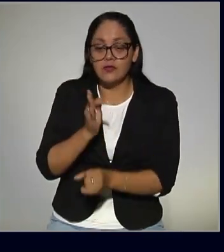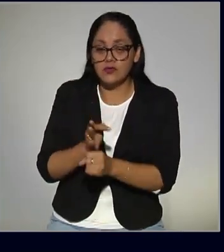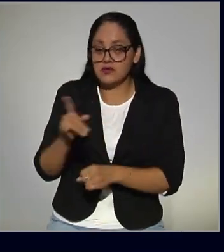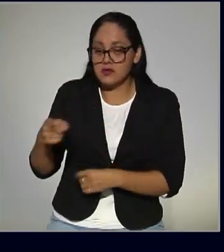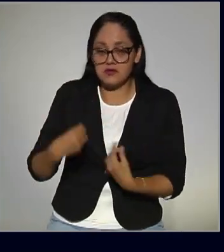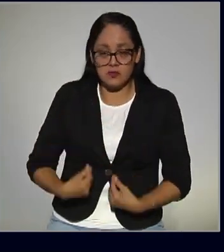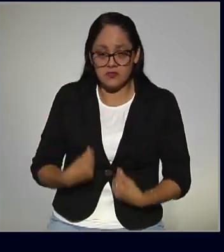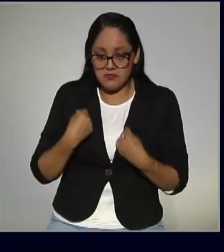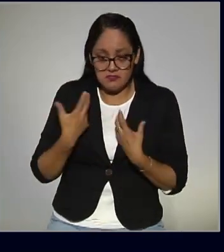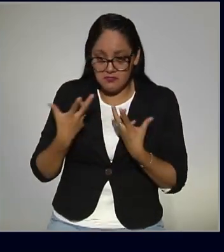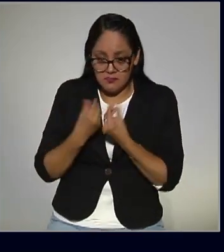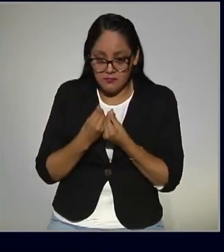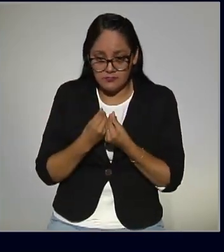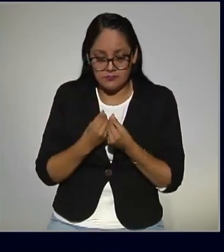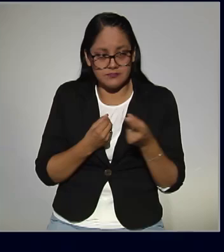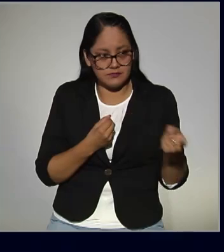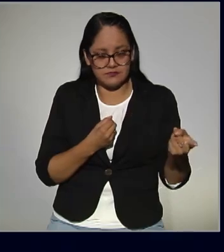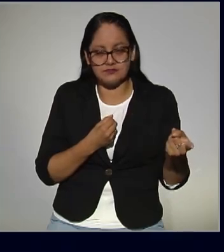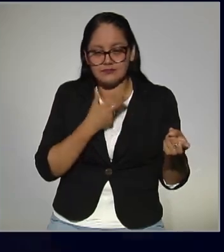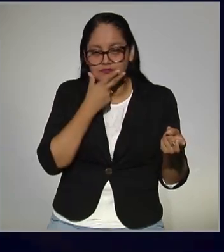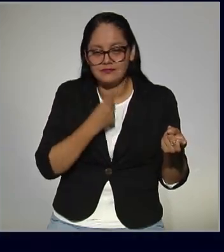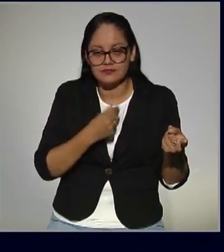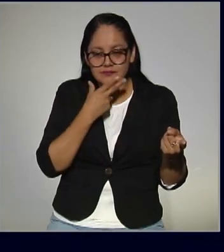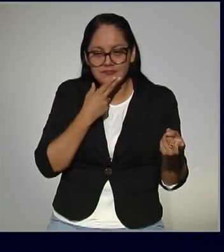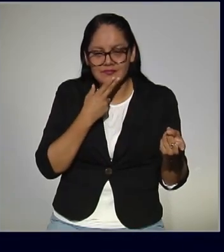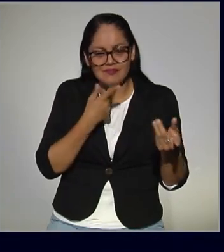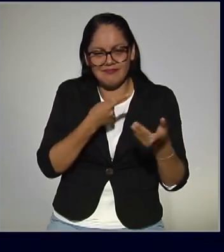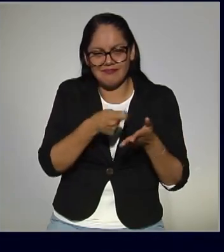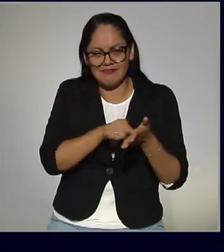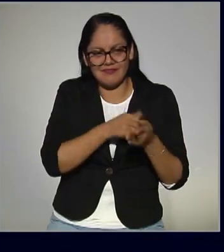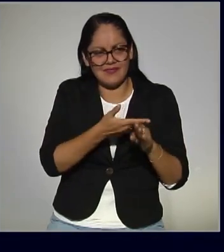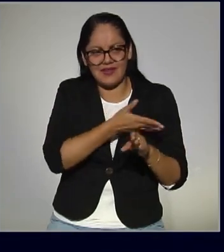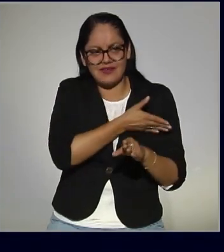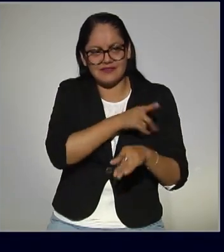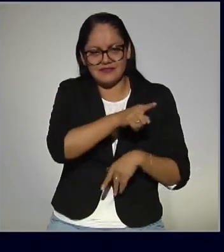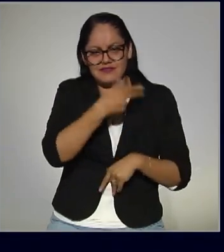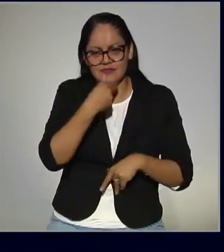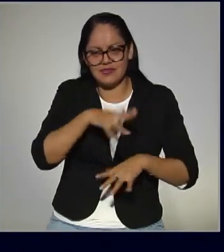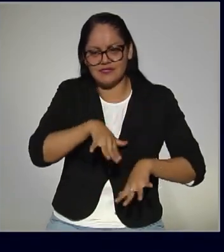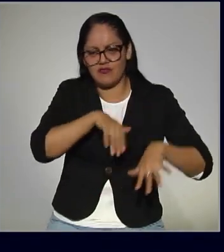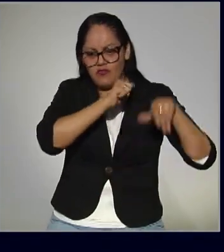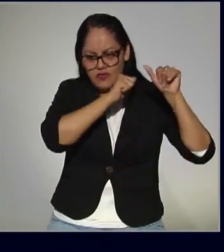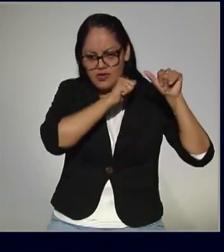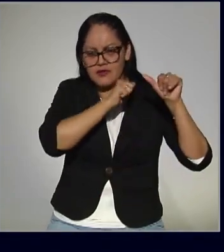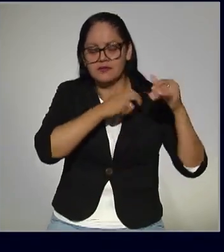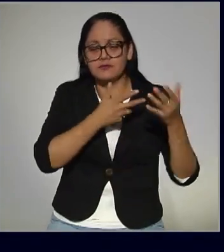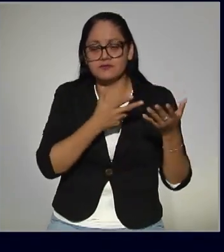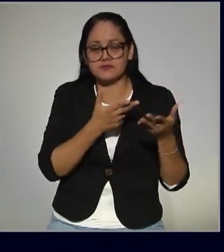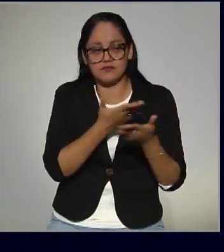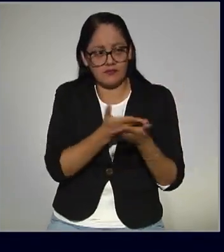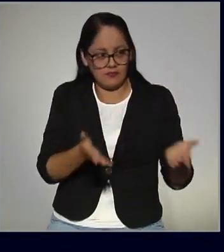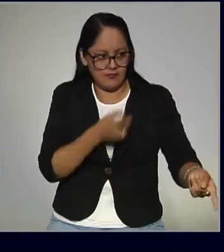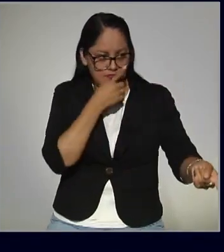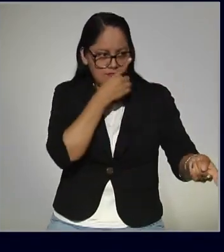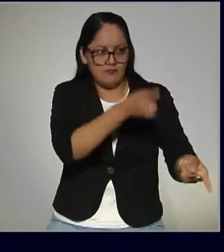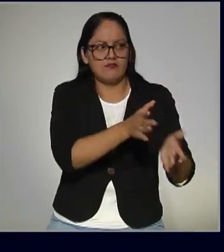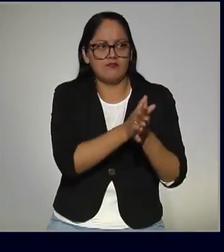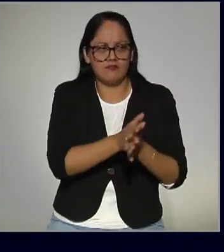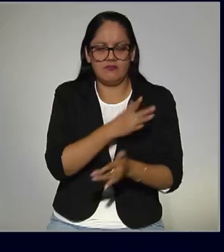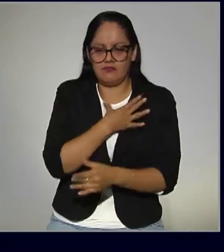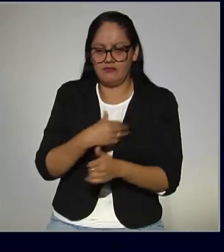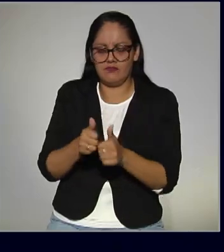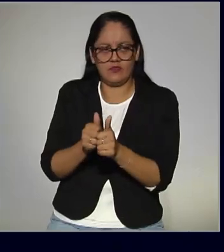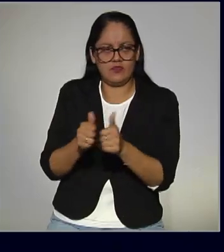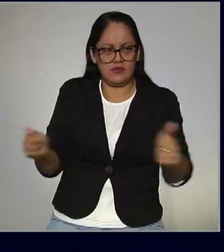vivía con nosotros, tenía escasos meses de que él se había ido, y pues que se alejara, que no